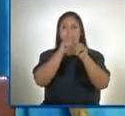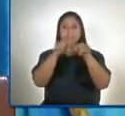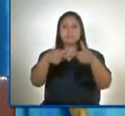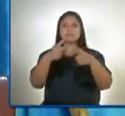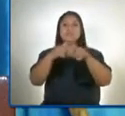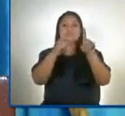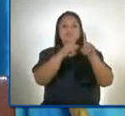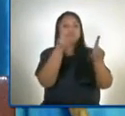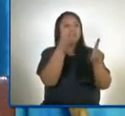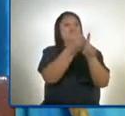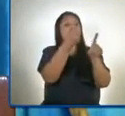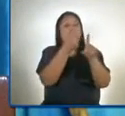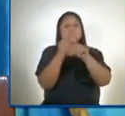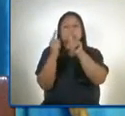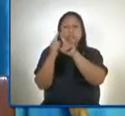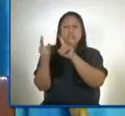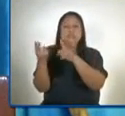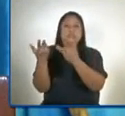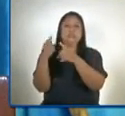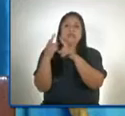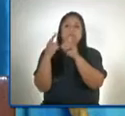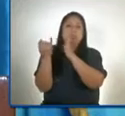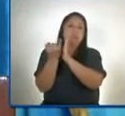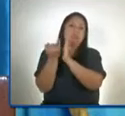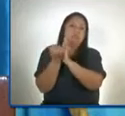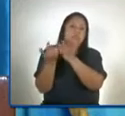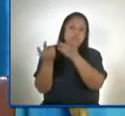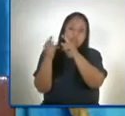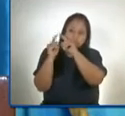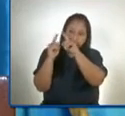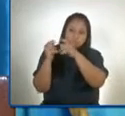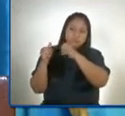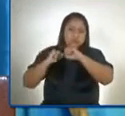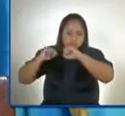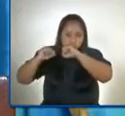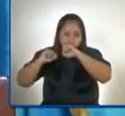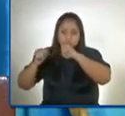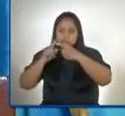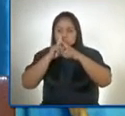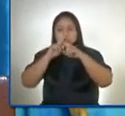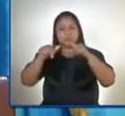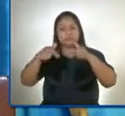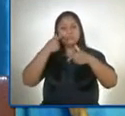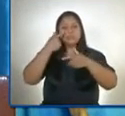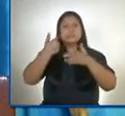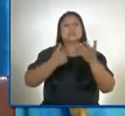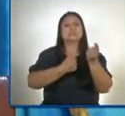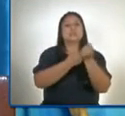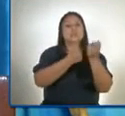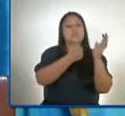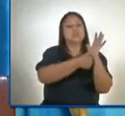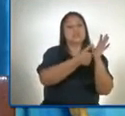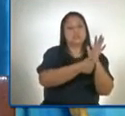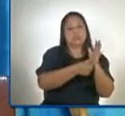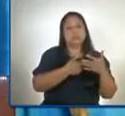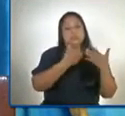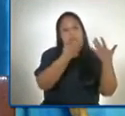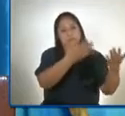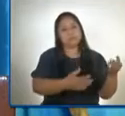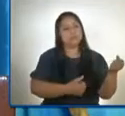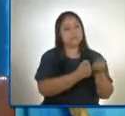instituciones. Sin embargo, también con el apoyo de algunas autoridades a nivel municipal, se brinda el apoyo a las familias que